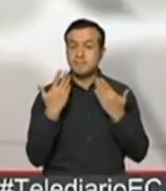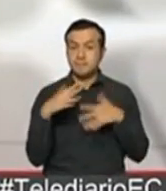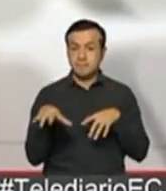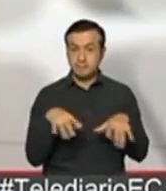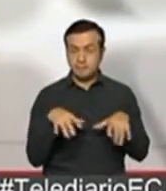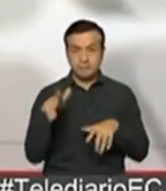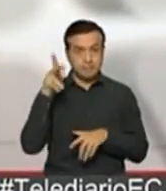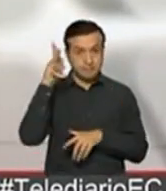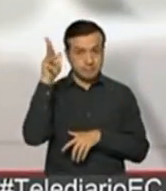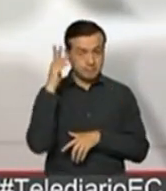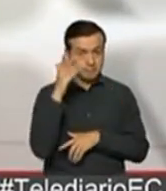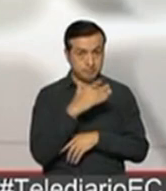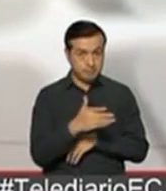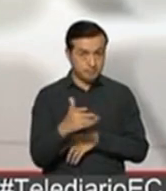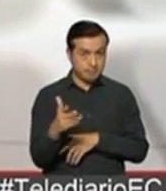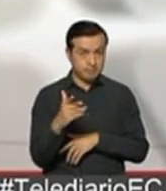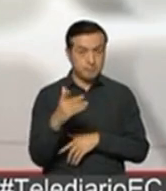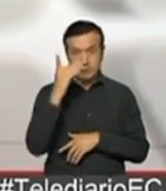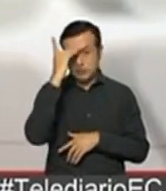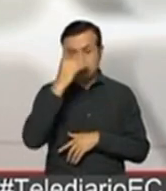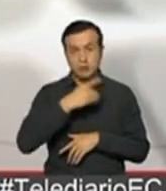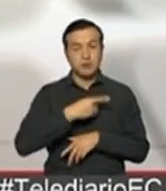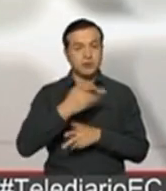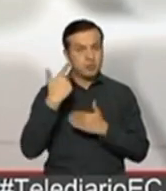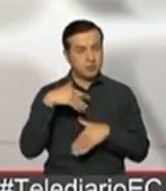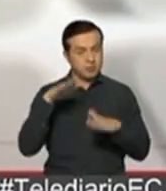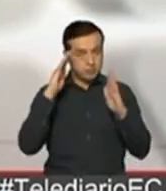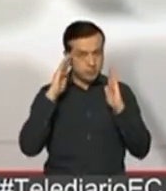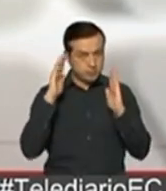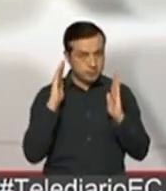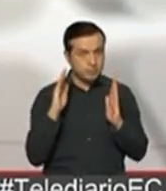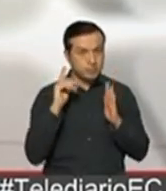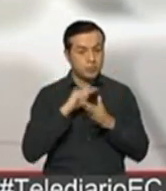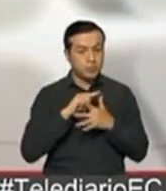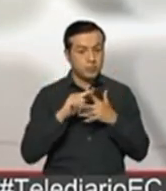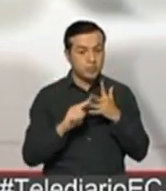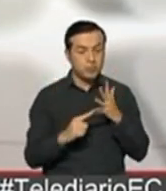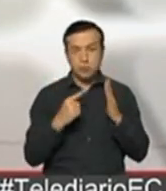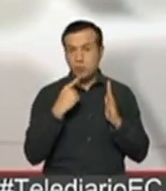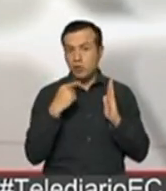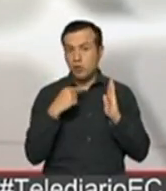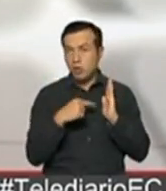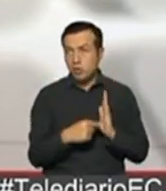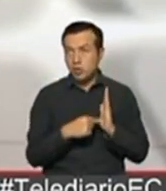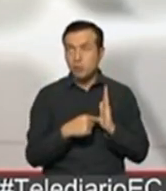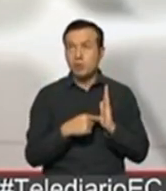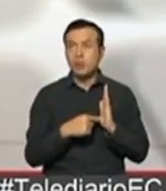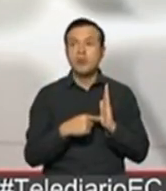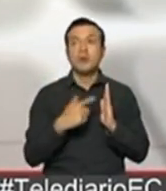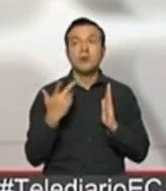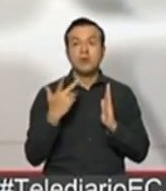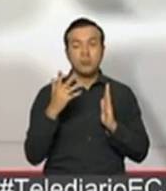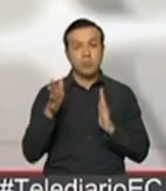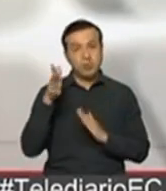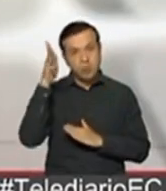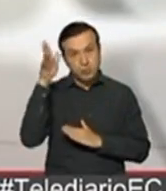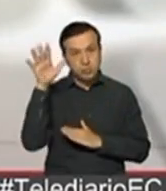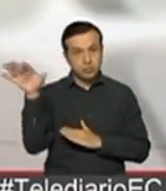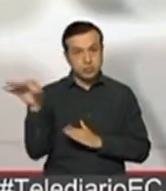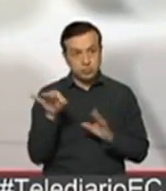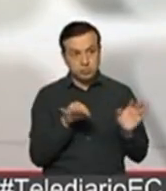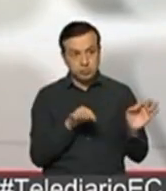actividad docente medida a través de aspectos como la titularidad de los profesores